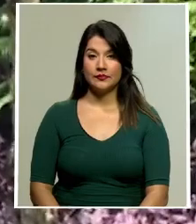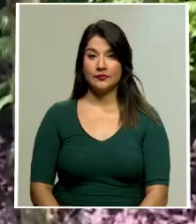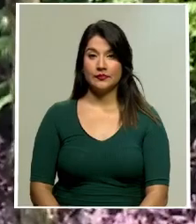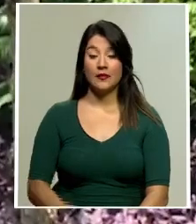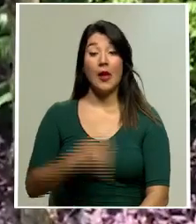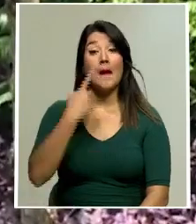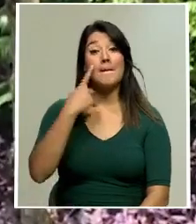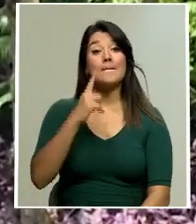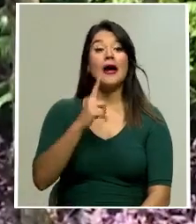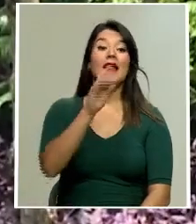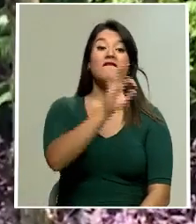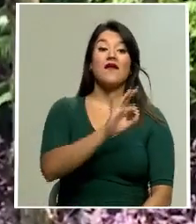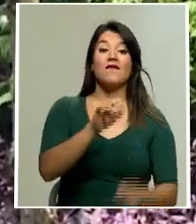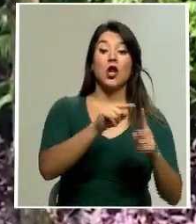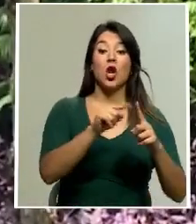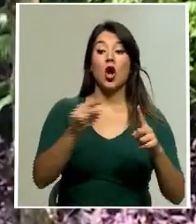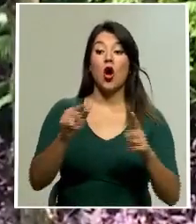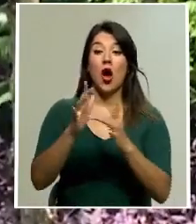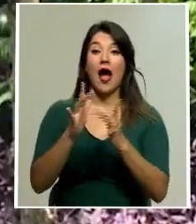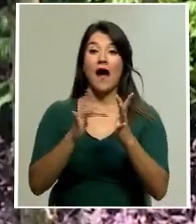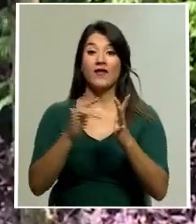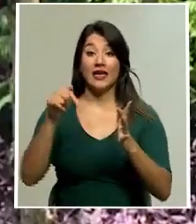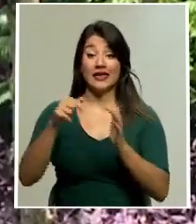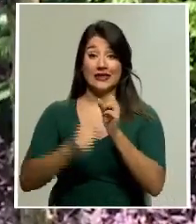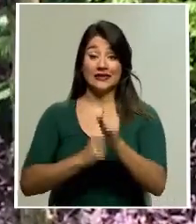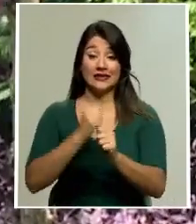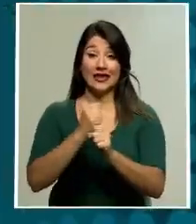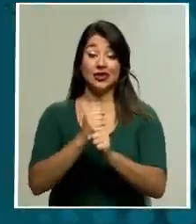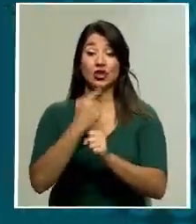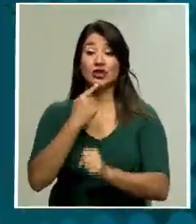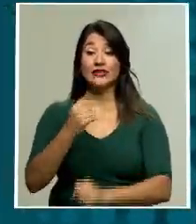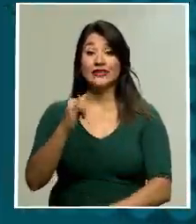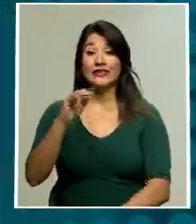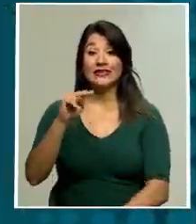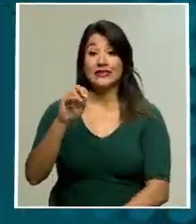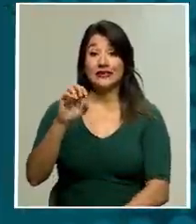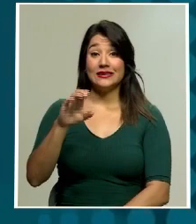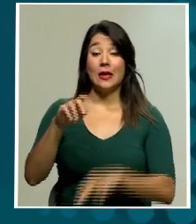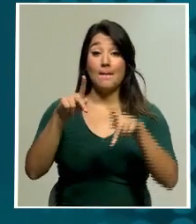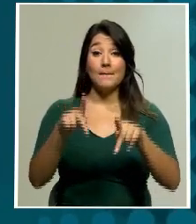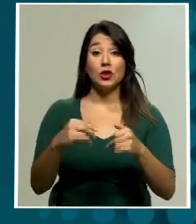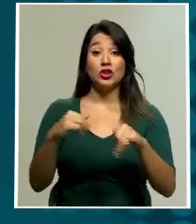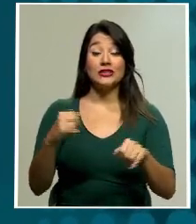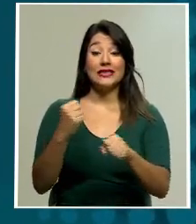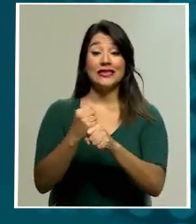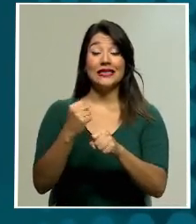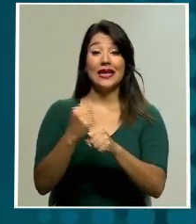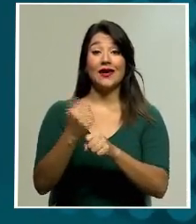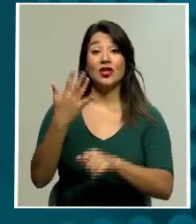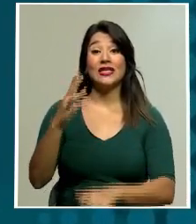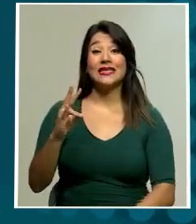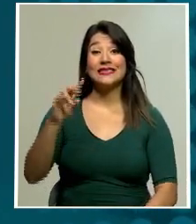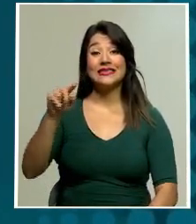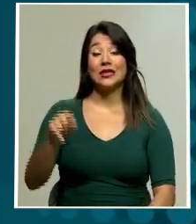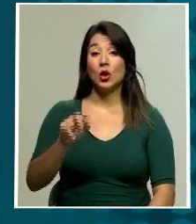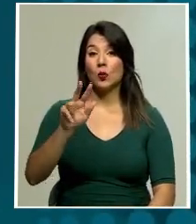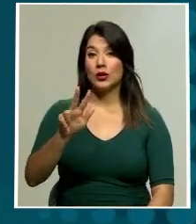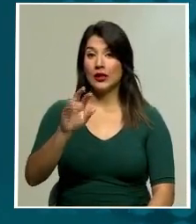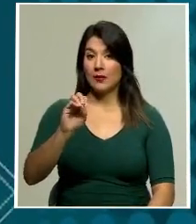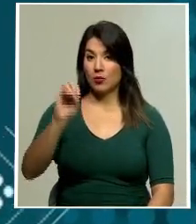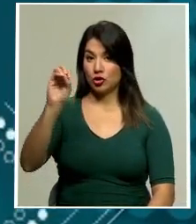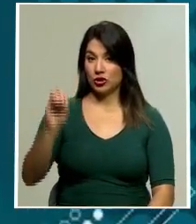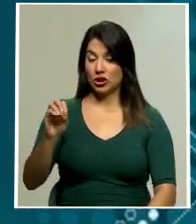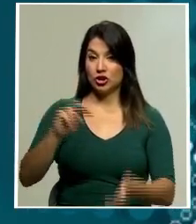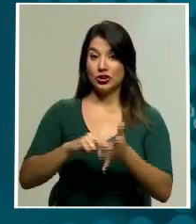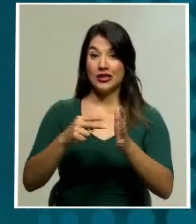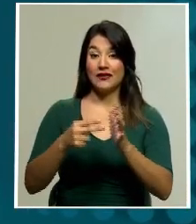Para el trimestre de febrero-abril de este año, el INEC reveló que la tasa de desempleo se ubica en 17,3%, es decir,